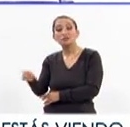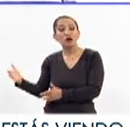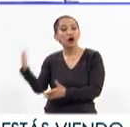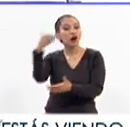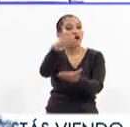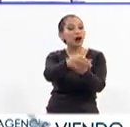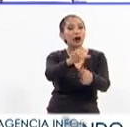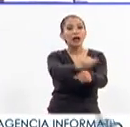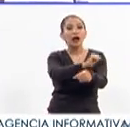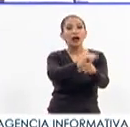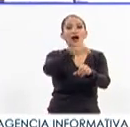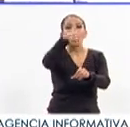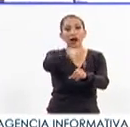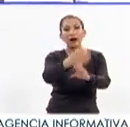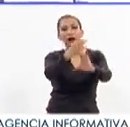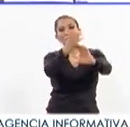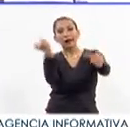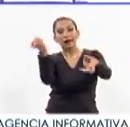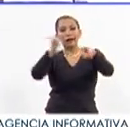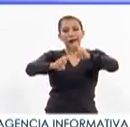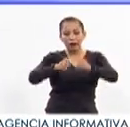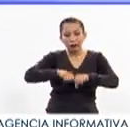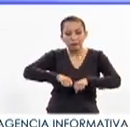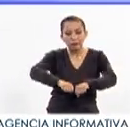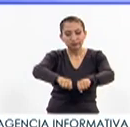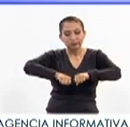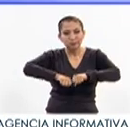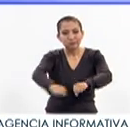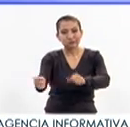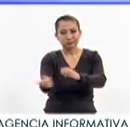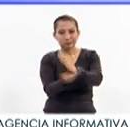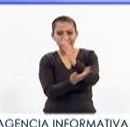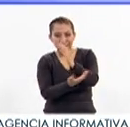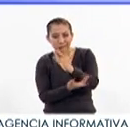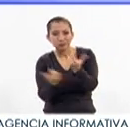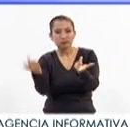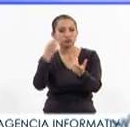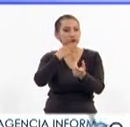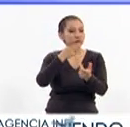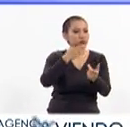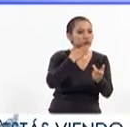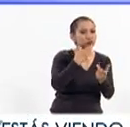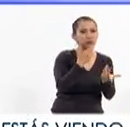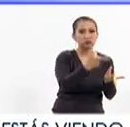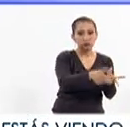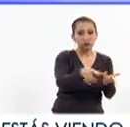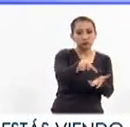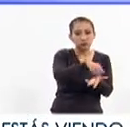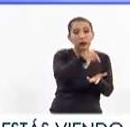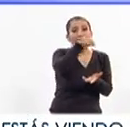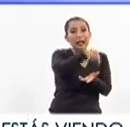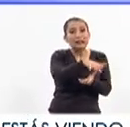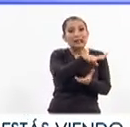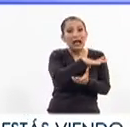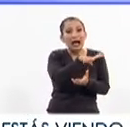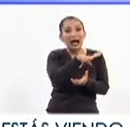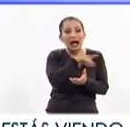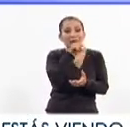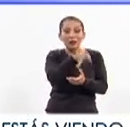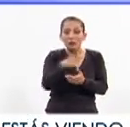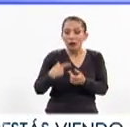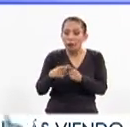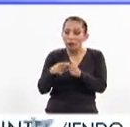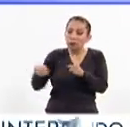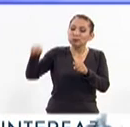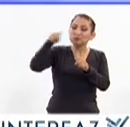flota vehicular que recoge la poda del instituto, los manejos de residuos, y entonces ahí estamos haciendo un